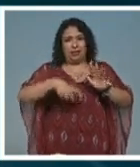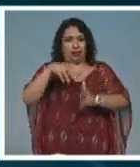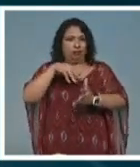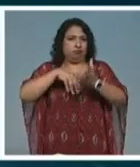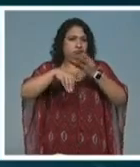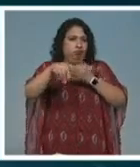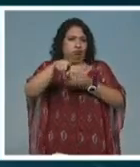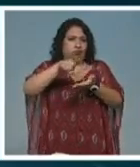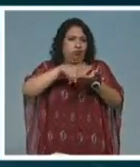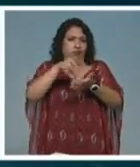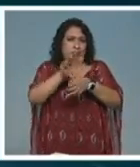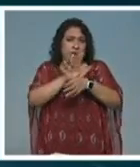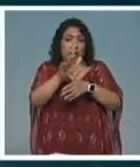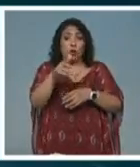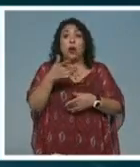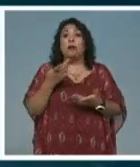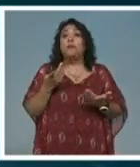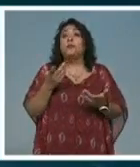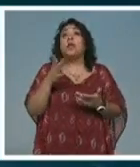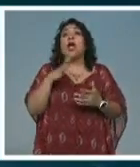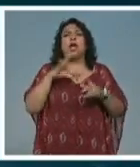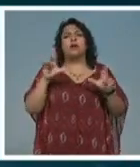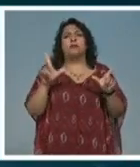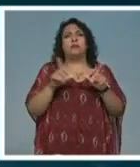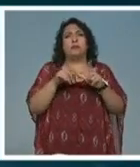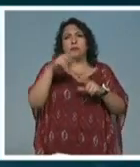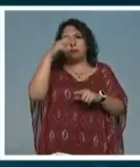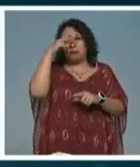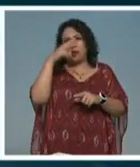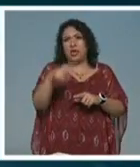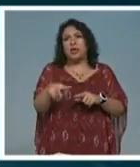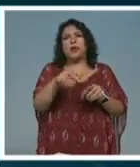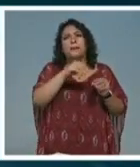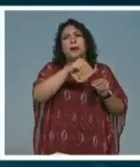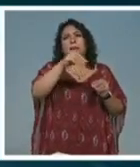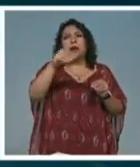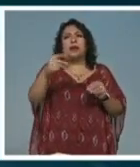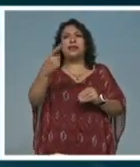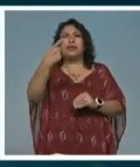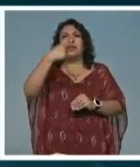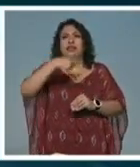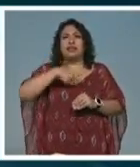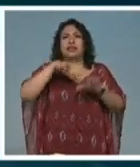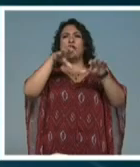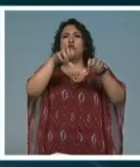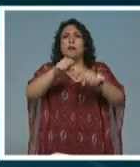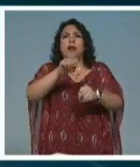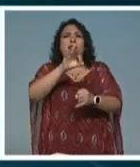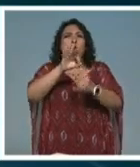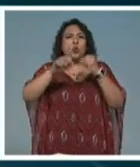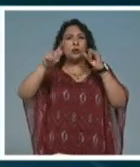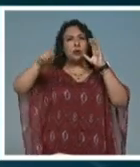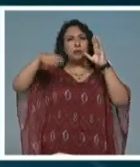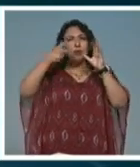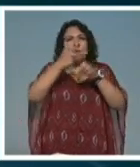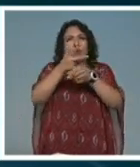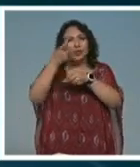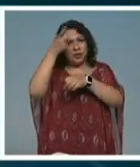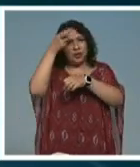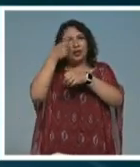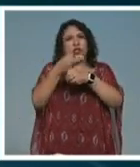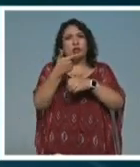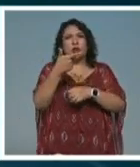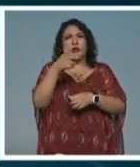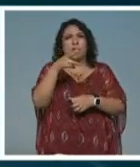reflejados. Prácticamente ha concluido en México la corrida comercial de Identidad Tomada, el último largometraje que dirigió